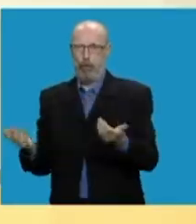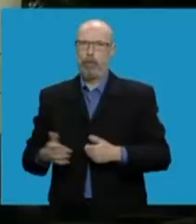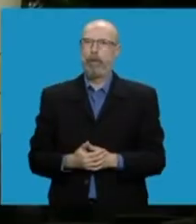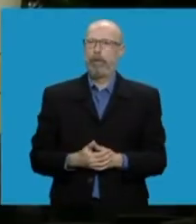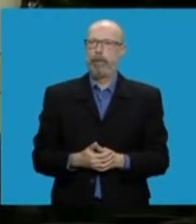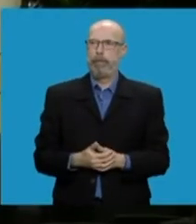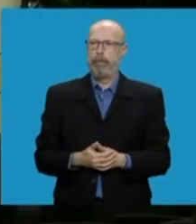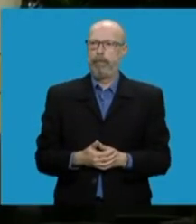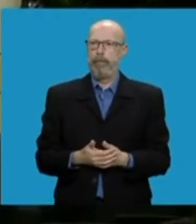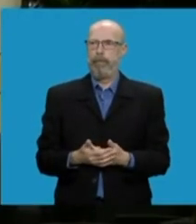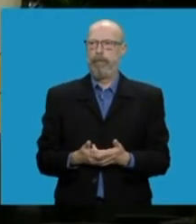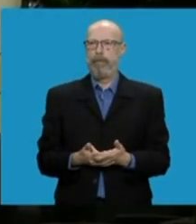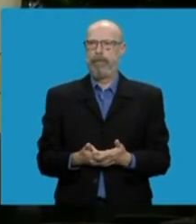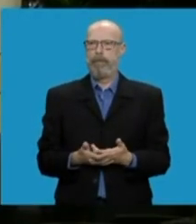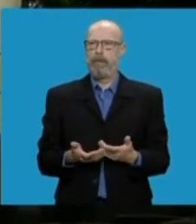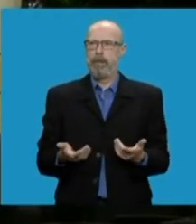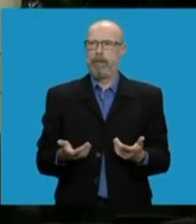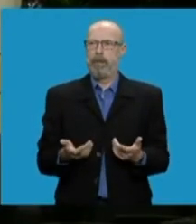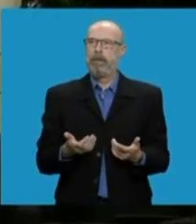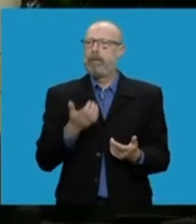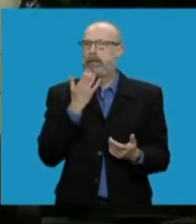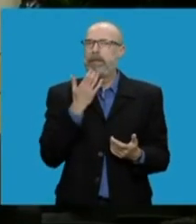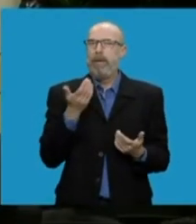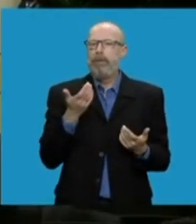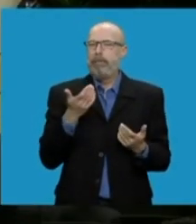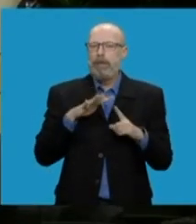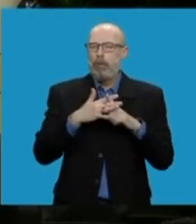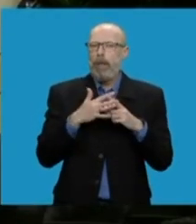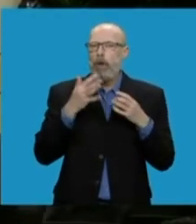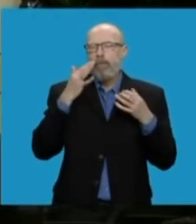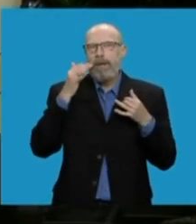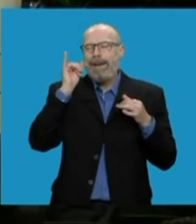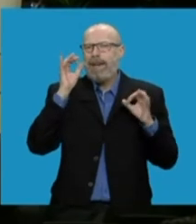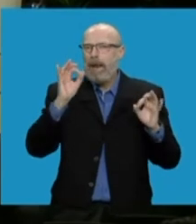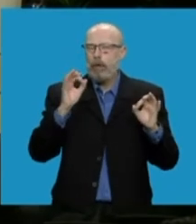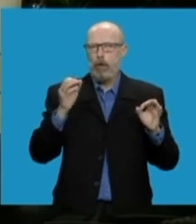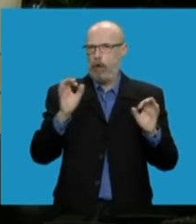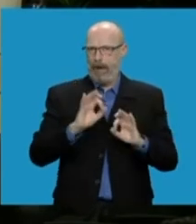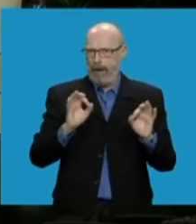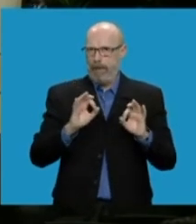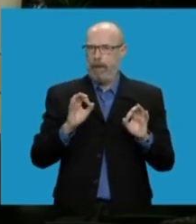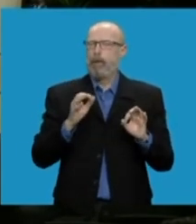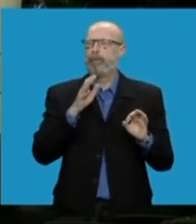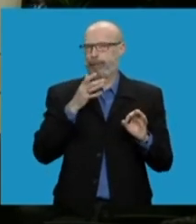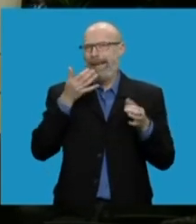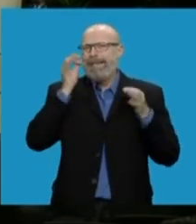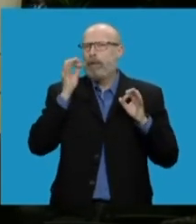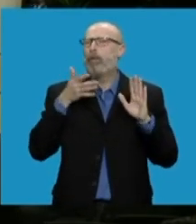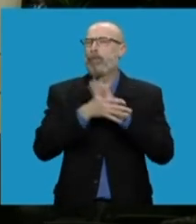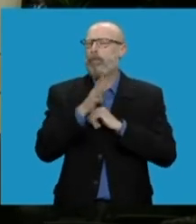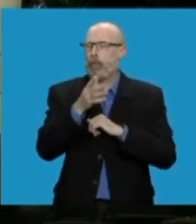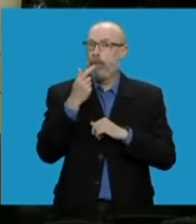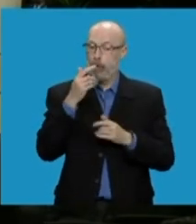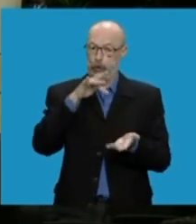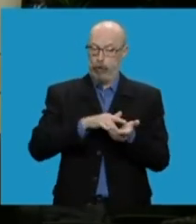supusiesen, digamos, ningún riesgo para nadie. Ya hablo de riesgo porque hubo un año en el que el Correo Español,